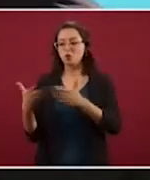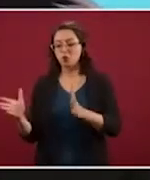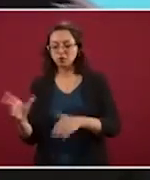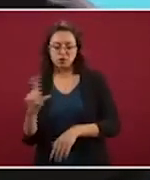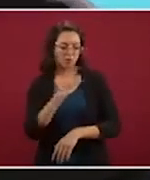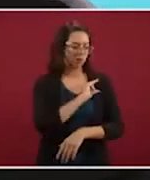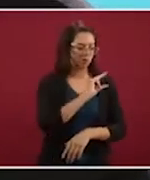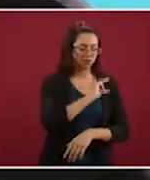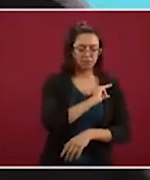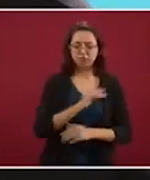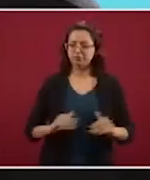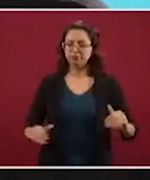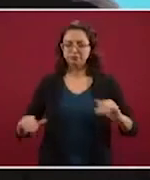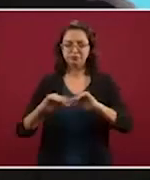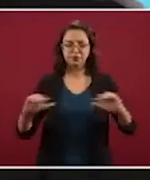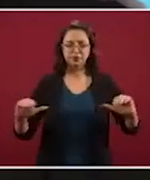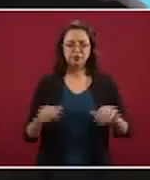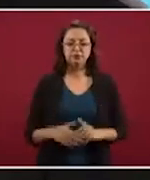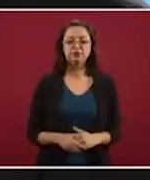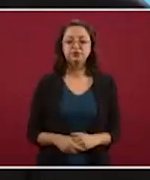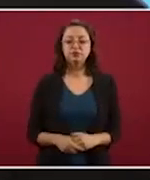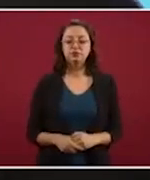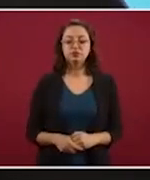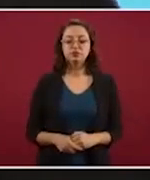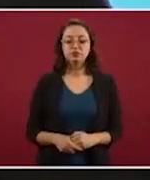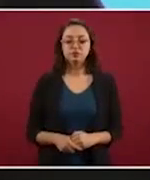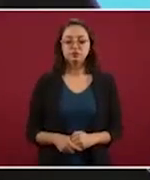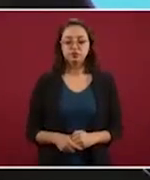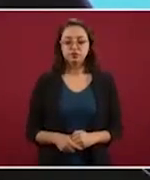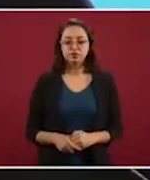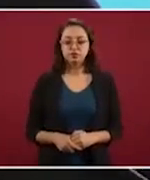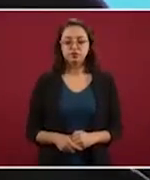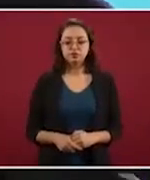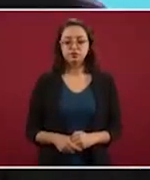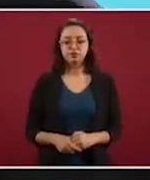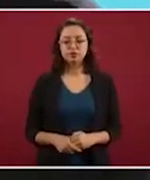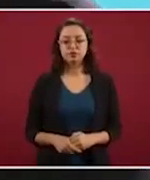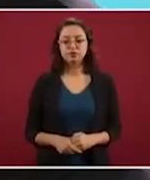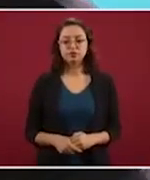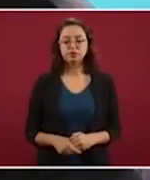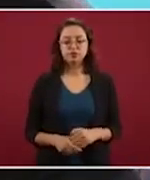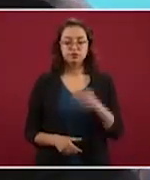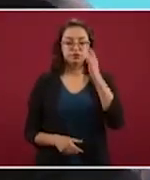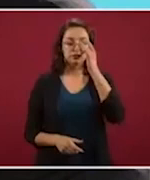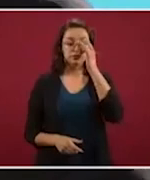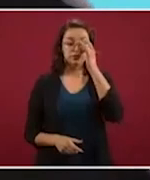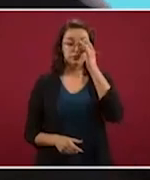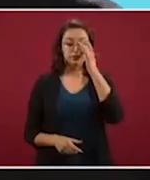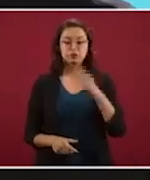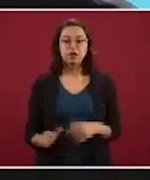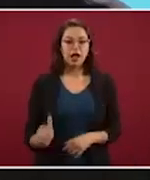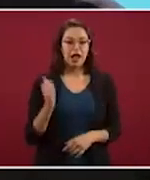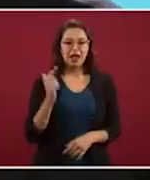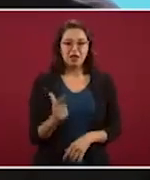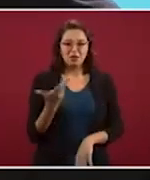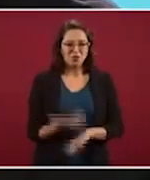la generación privada. Y fundamentalmente una indicación de enorme importancia para